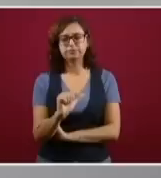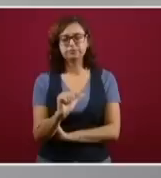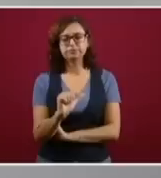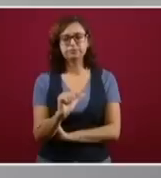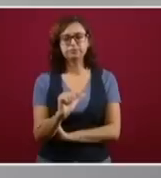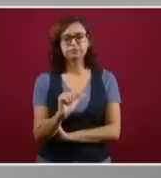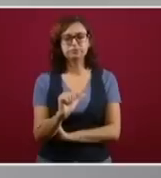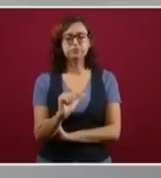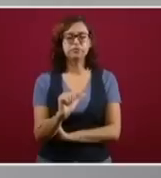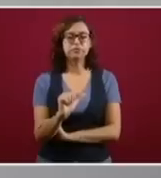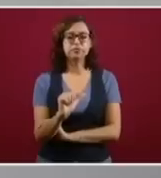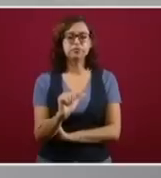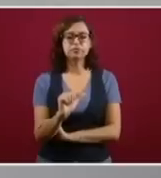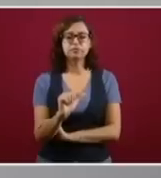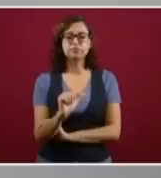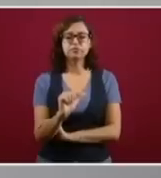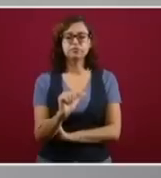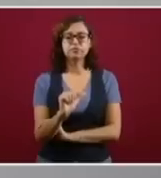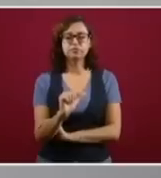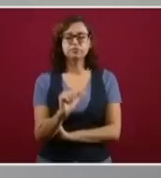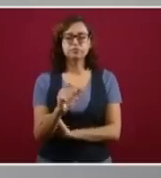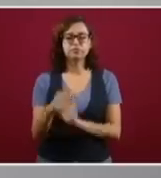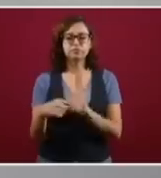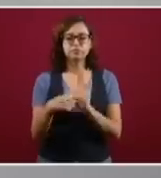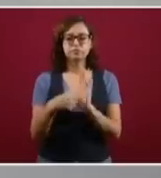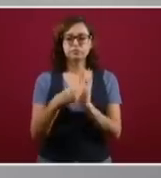donde después de